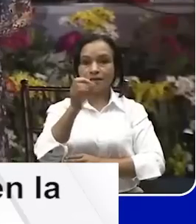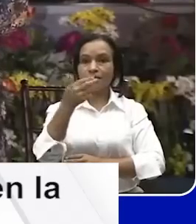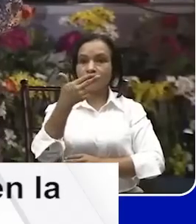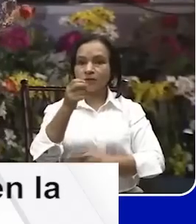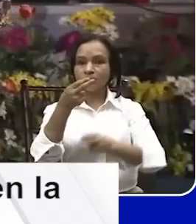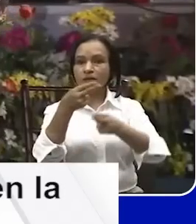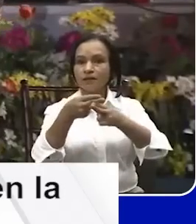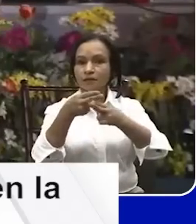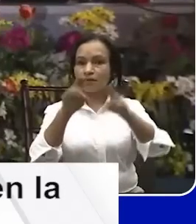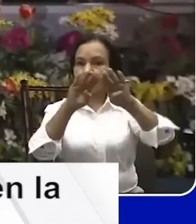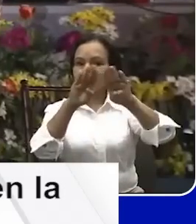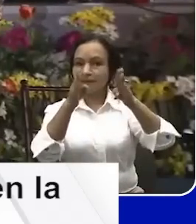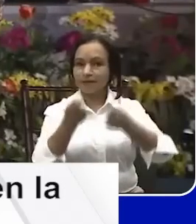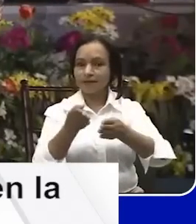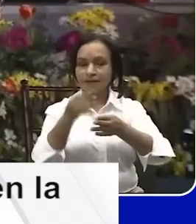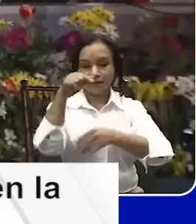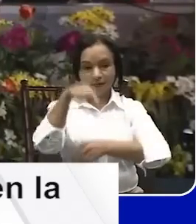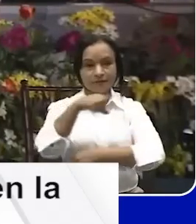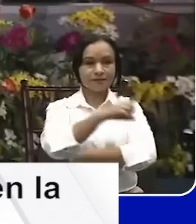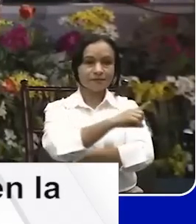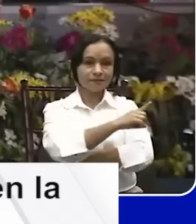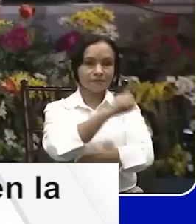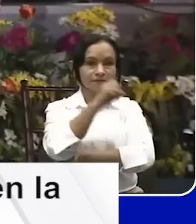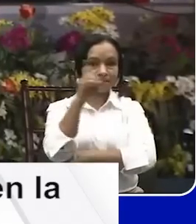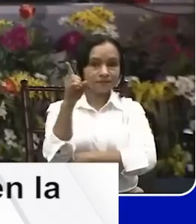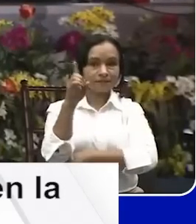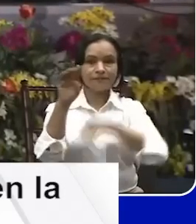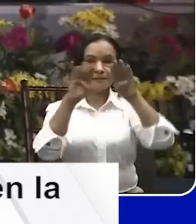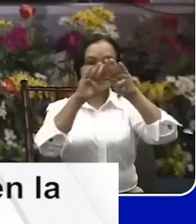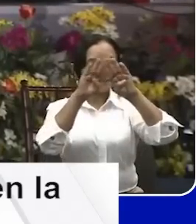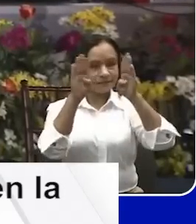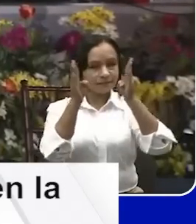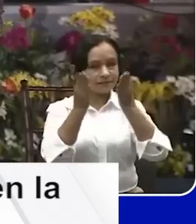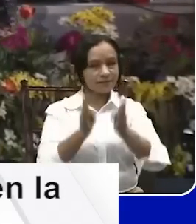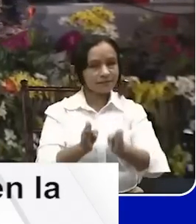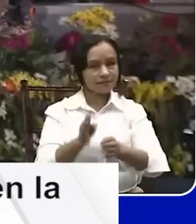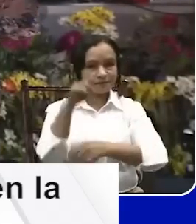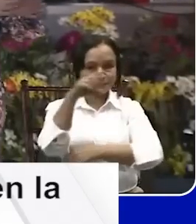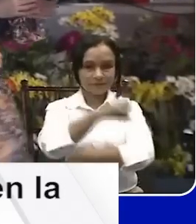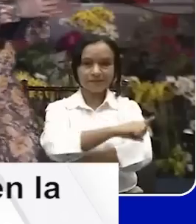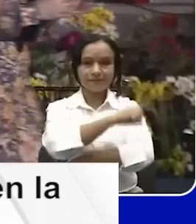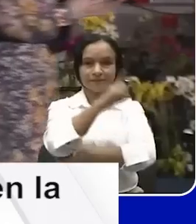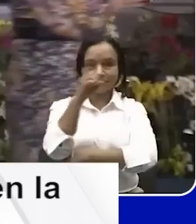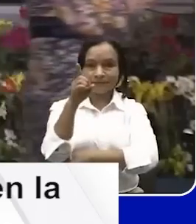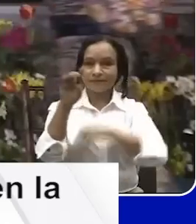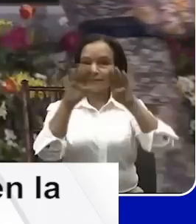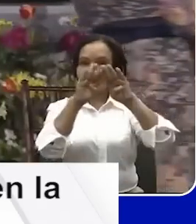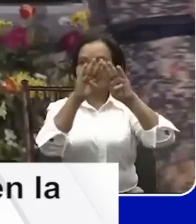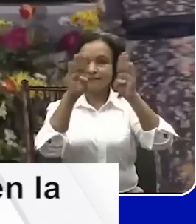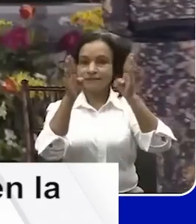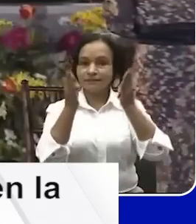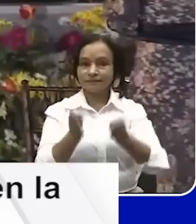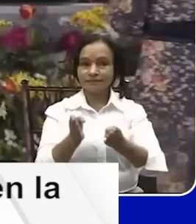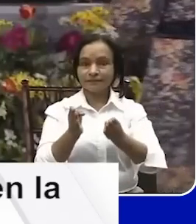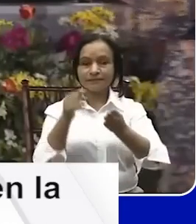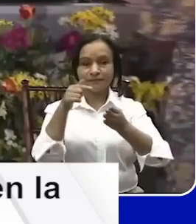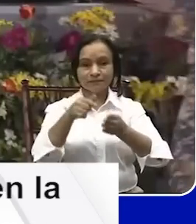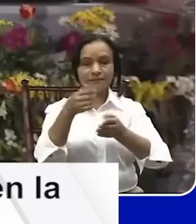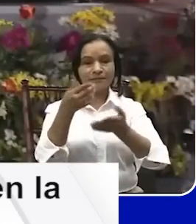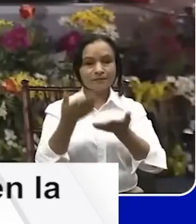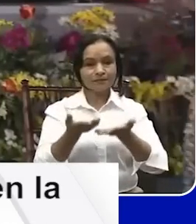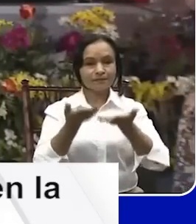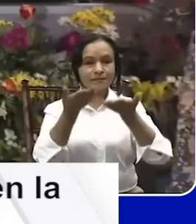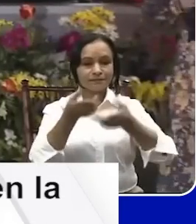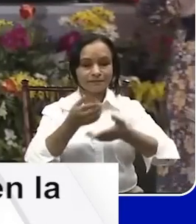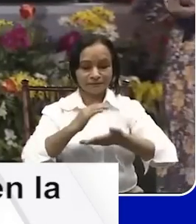y algo positivo puede salir de ahí mira que es interesante que el gobierno de Lula que ya sabemos que